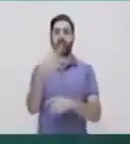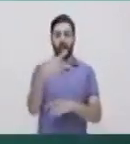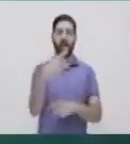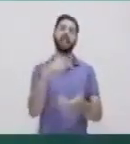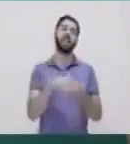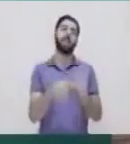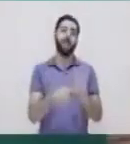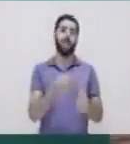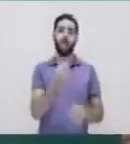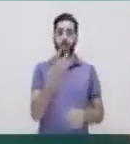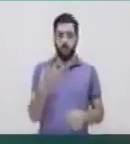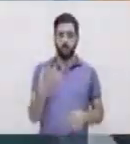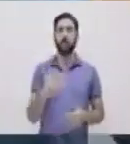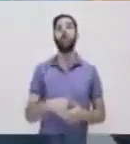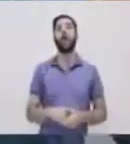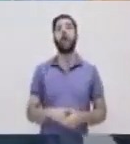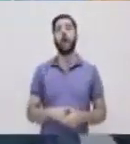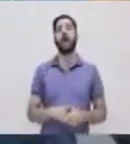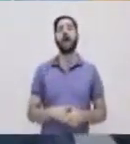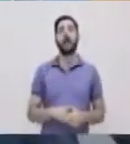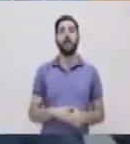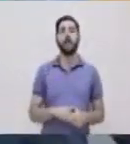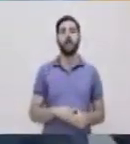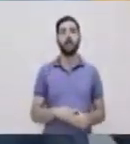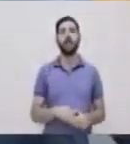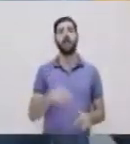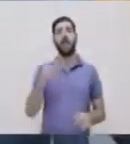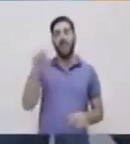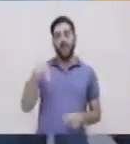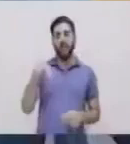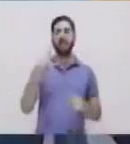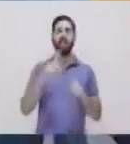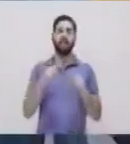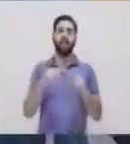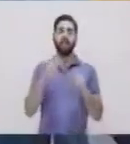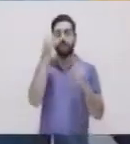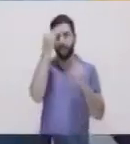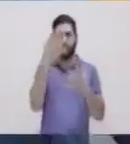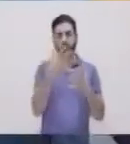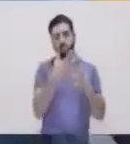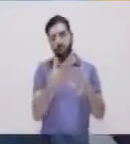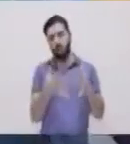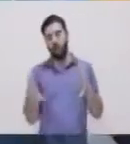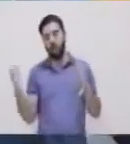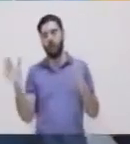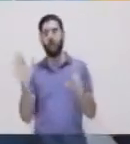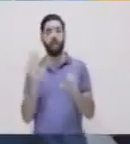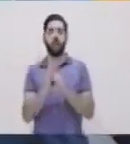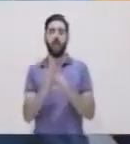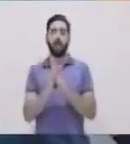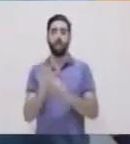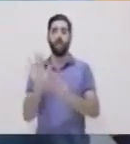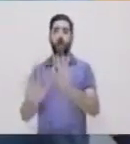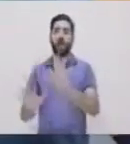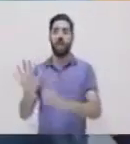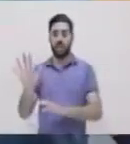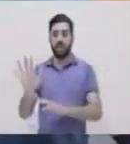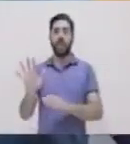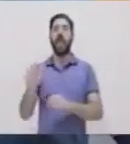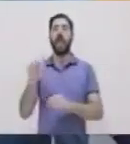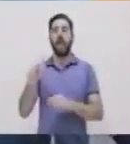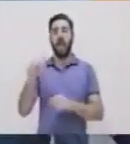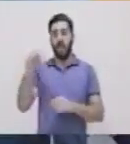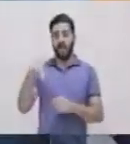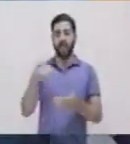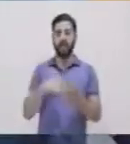sería 57. Y N va a ser el número de datos que contiene mi serie. Por ejemplo, si son 15 notas, N va a